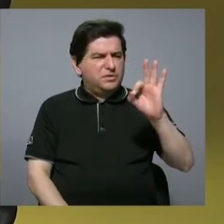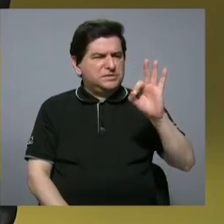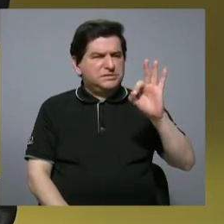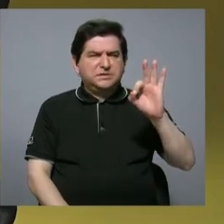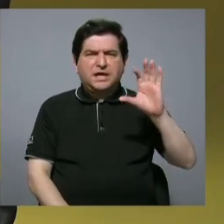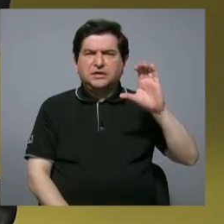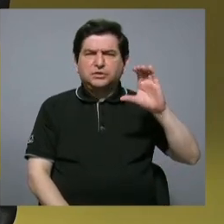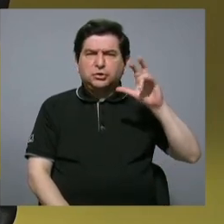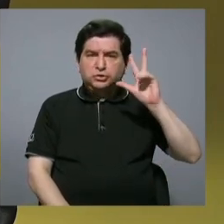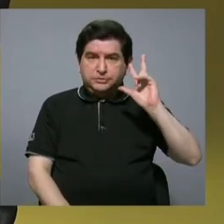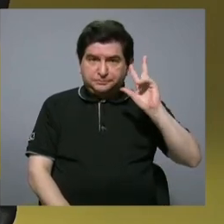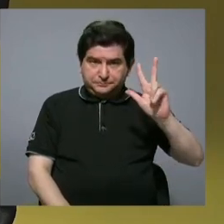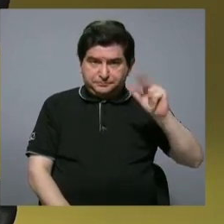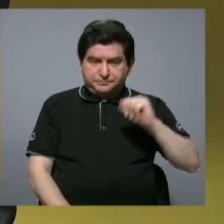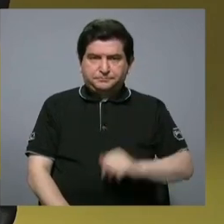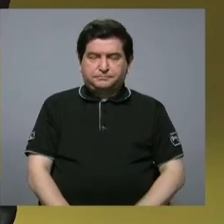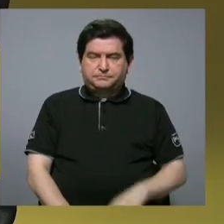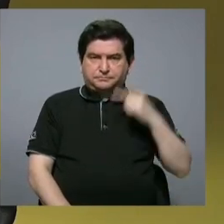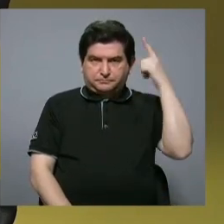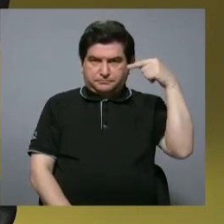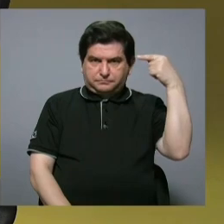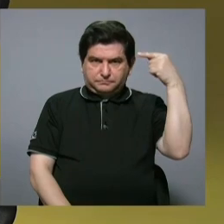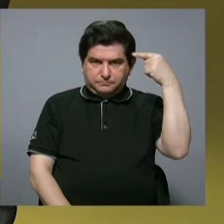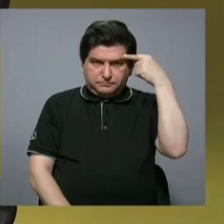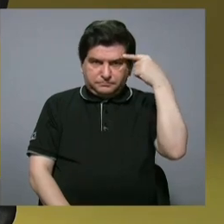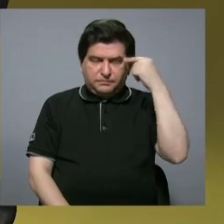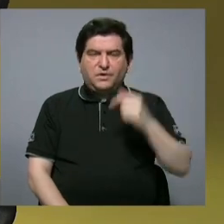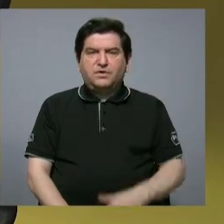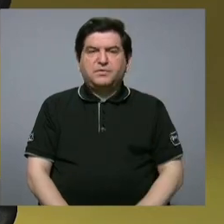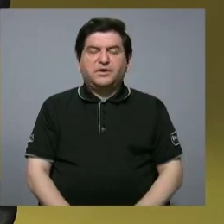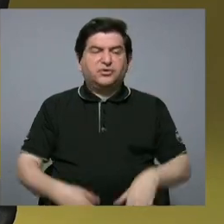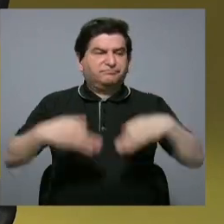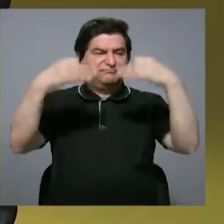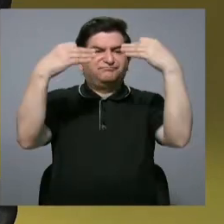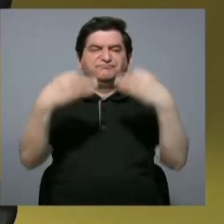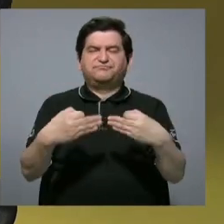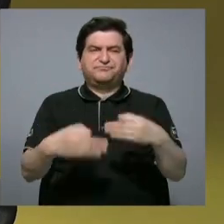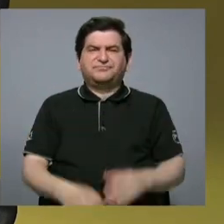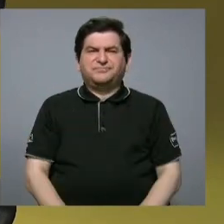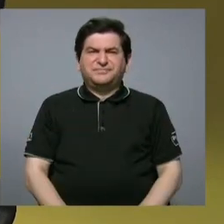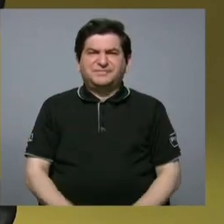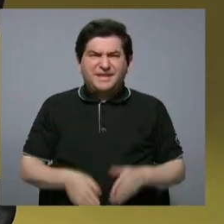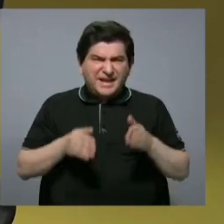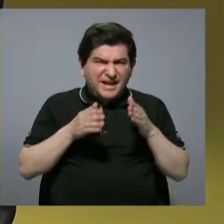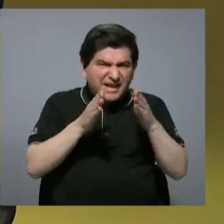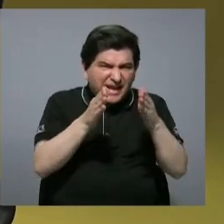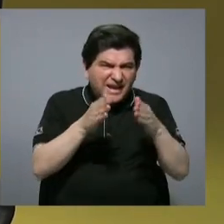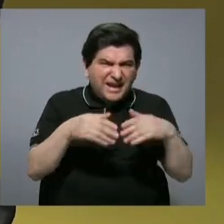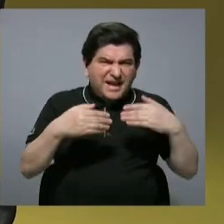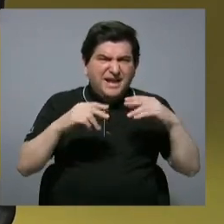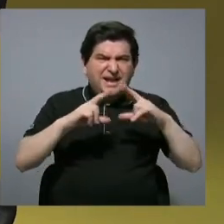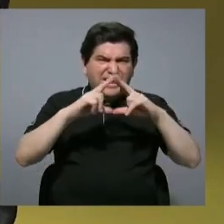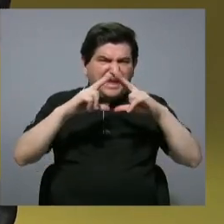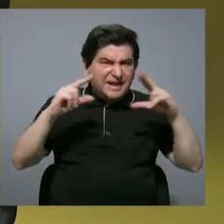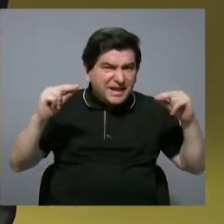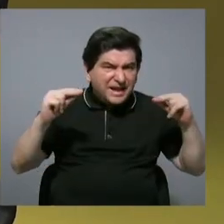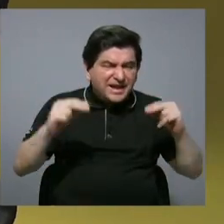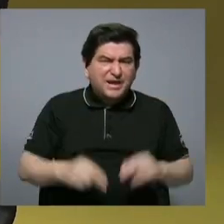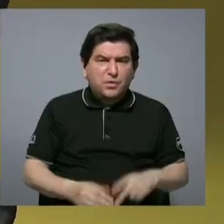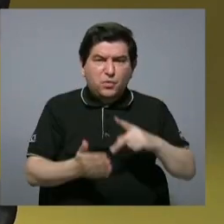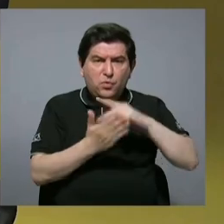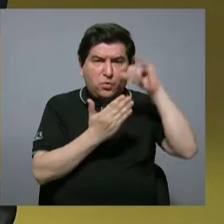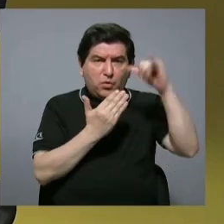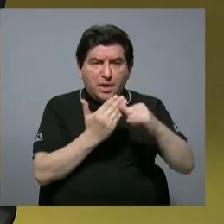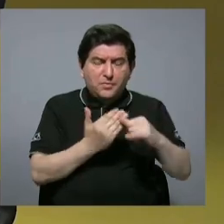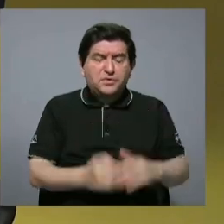1903, el gobierno decide, en vez de hacer el canal por Nicaragua, que había sido el proyecto de